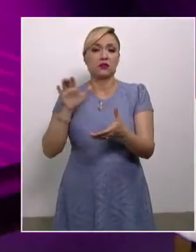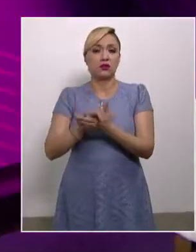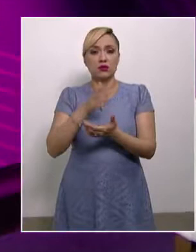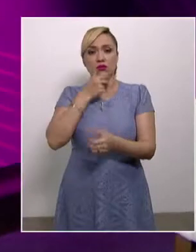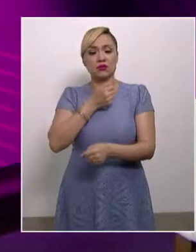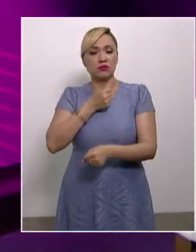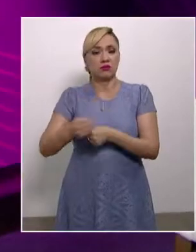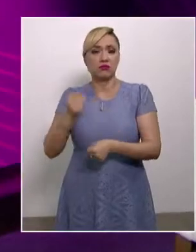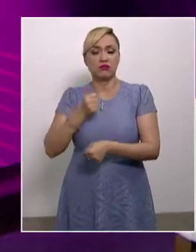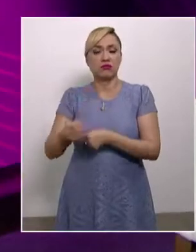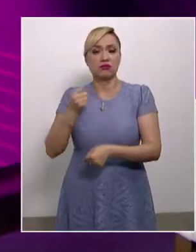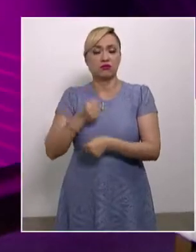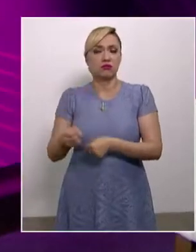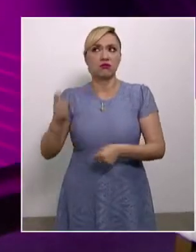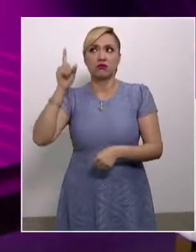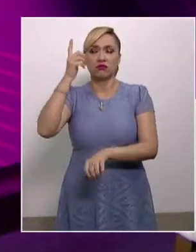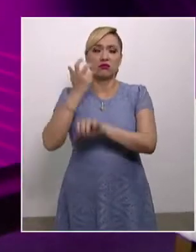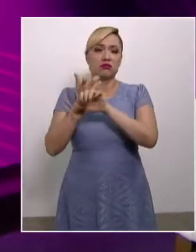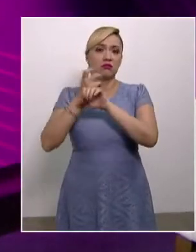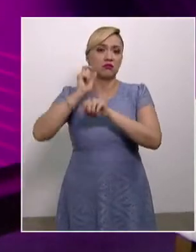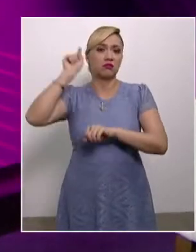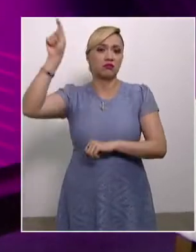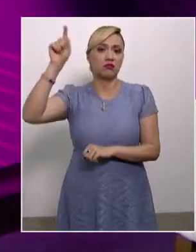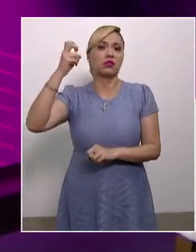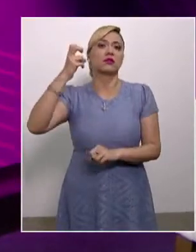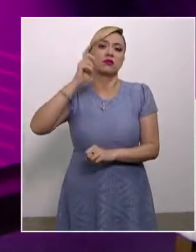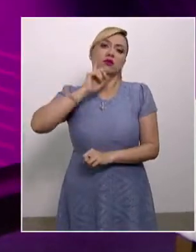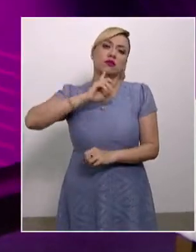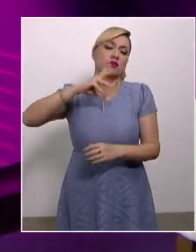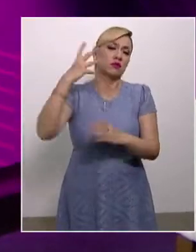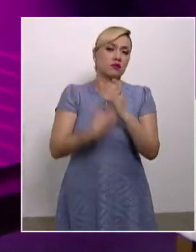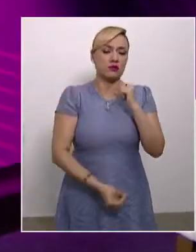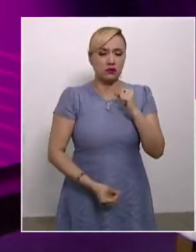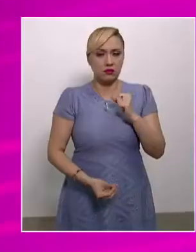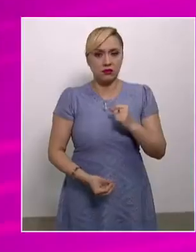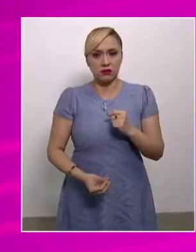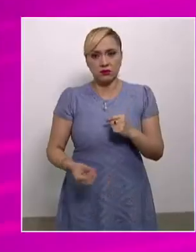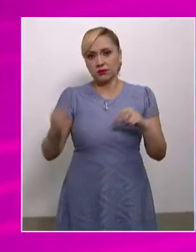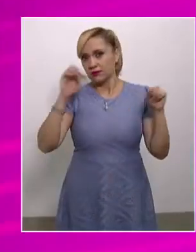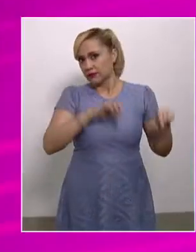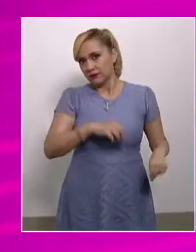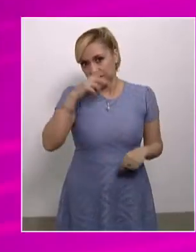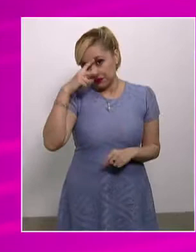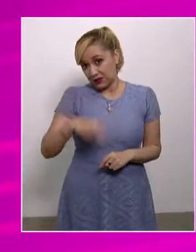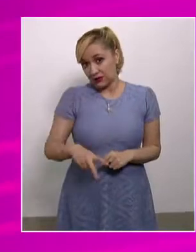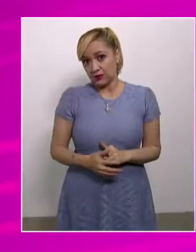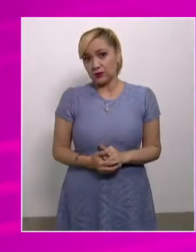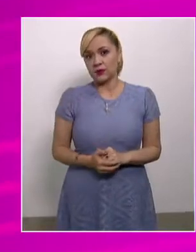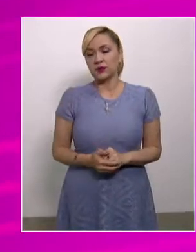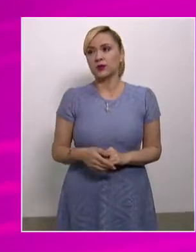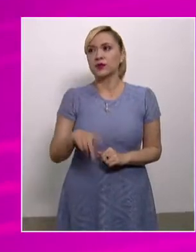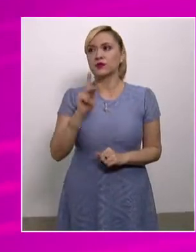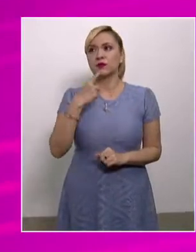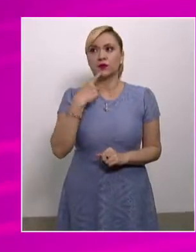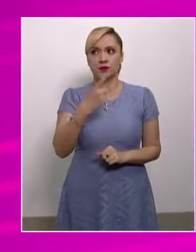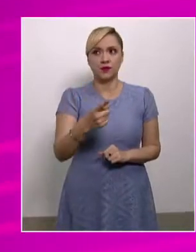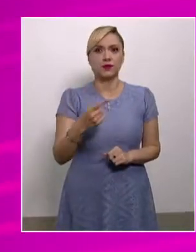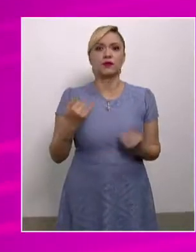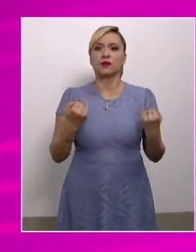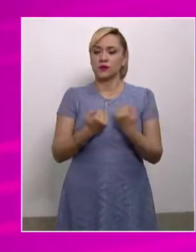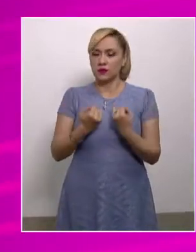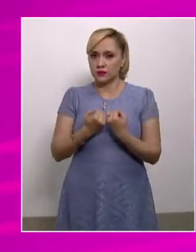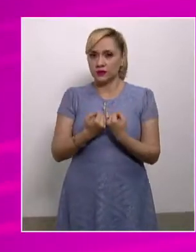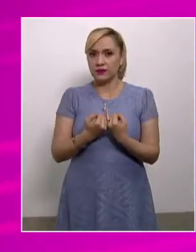surgió estas agresiones en Estados Unidos, y pueden tener opciones en este otro país. No obstante, en México, como lo que tú decías, que